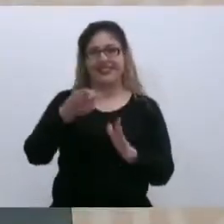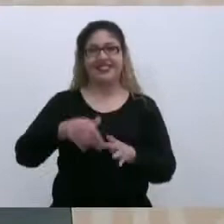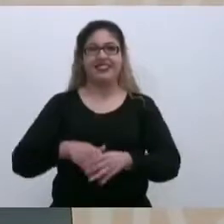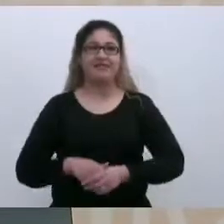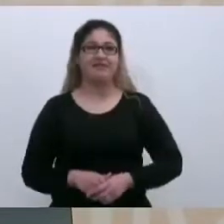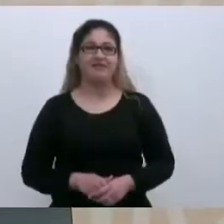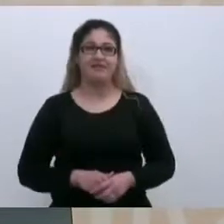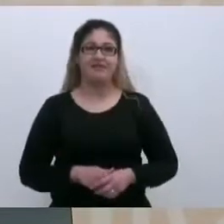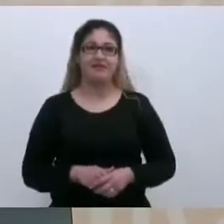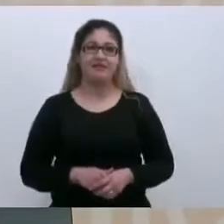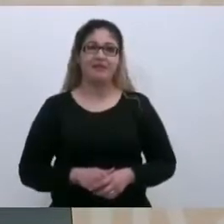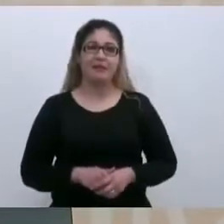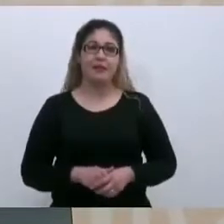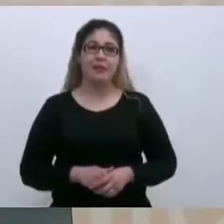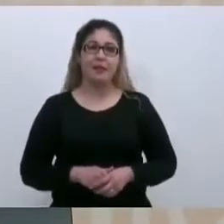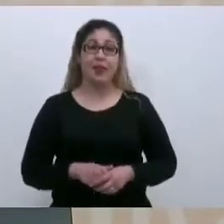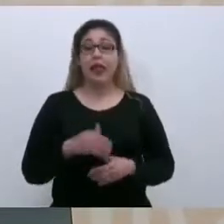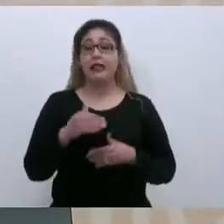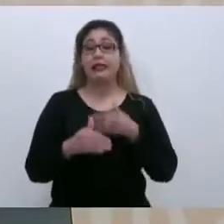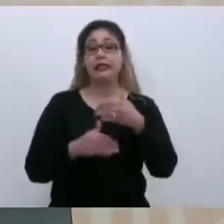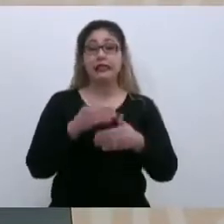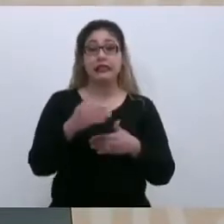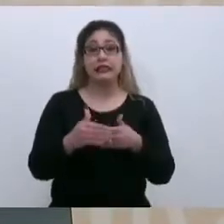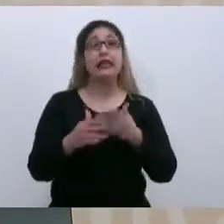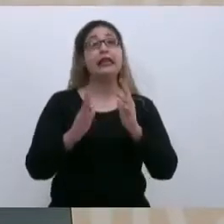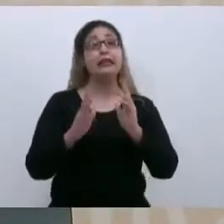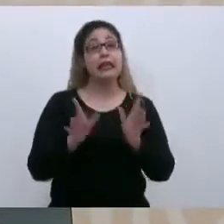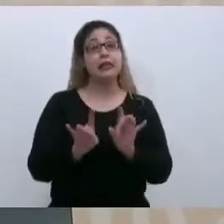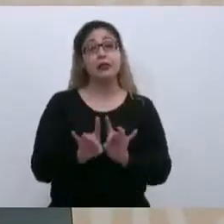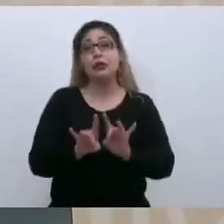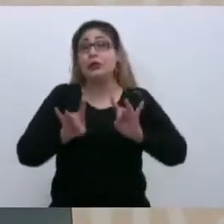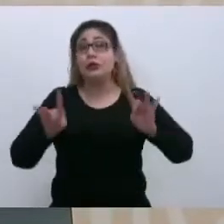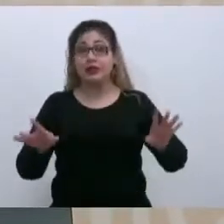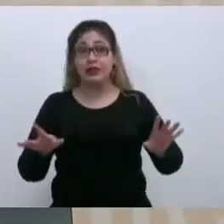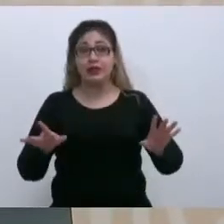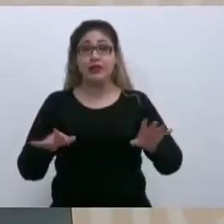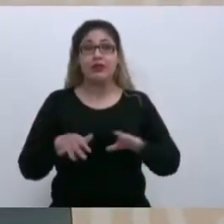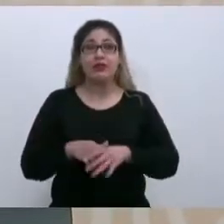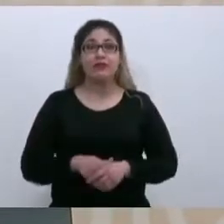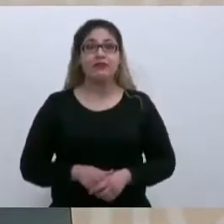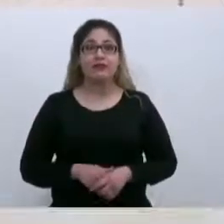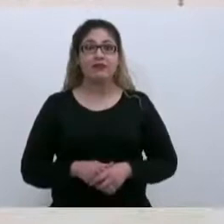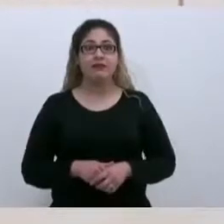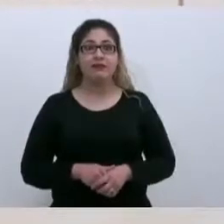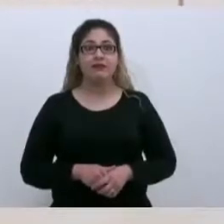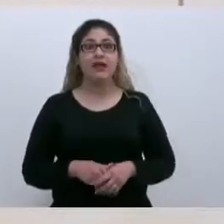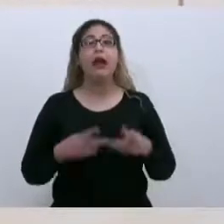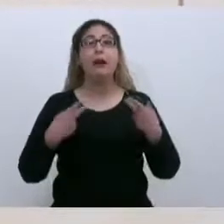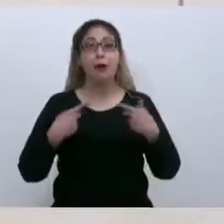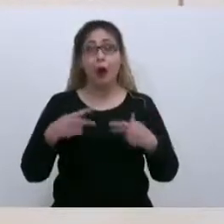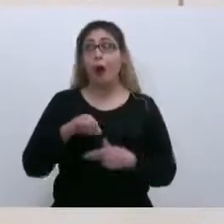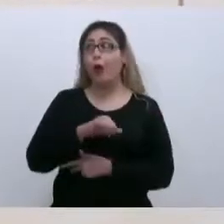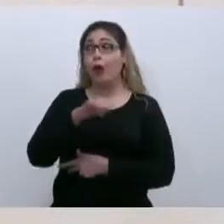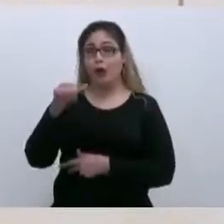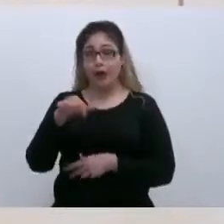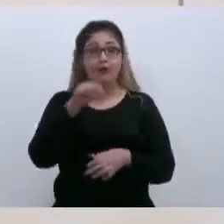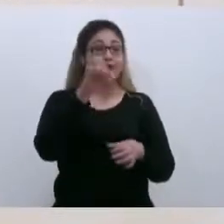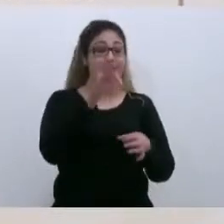entrar la veda electoral. Ya no vamos a poder realizar actos como